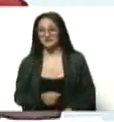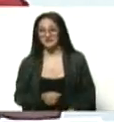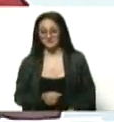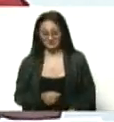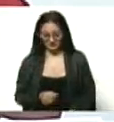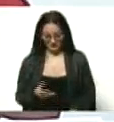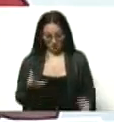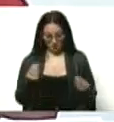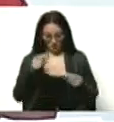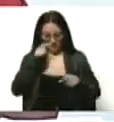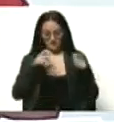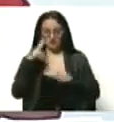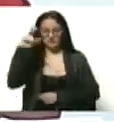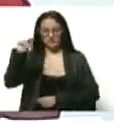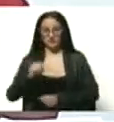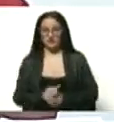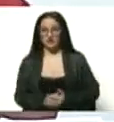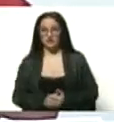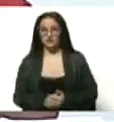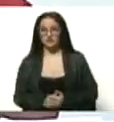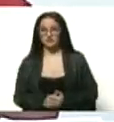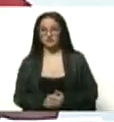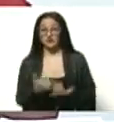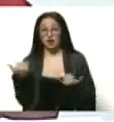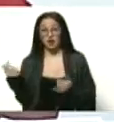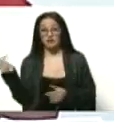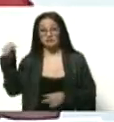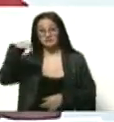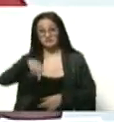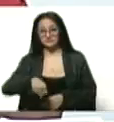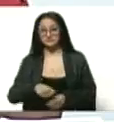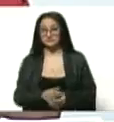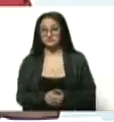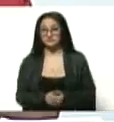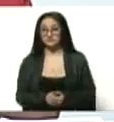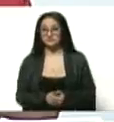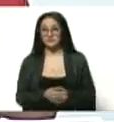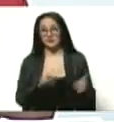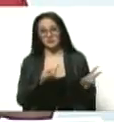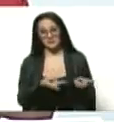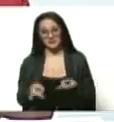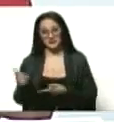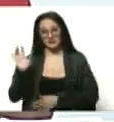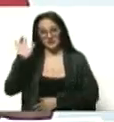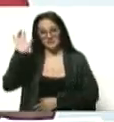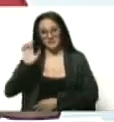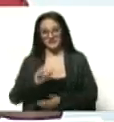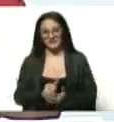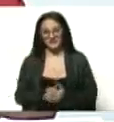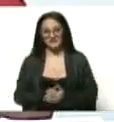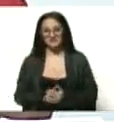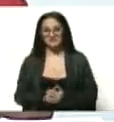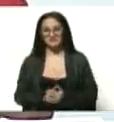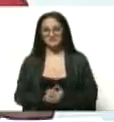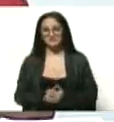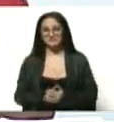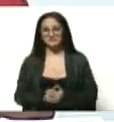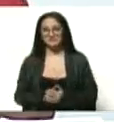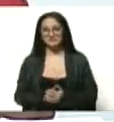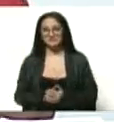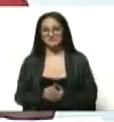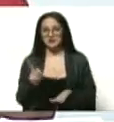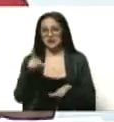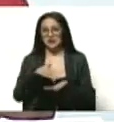fue. Y están regresando. Bienvenidos a nuestra patria. Y regresan como cualquier